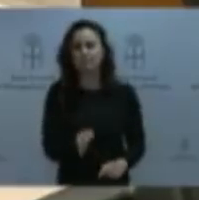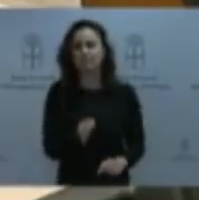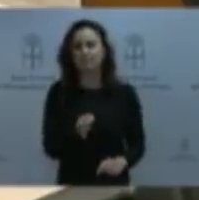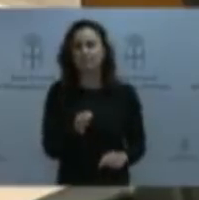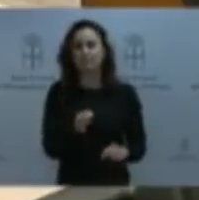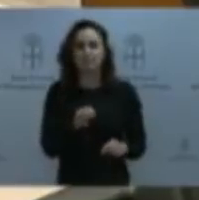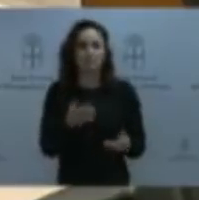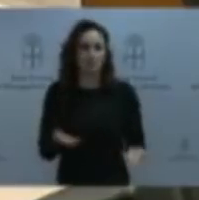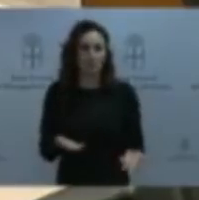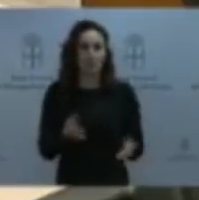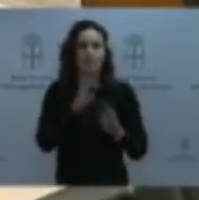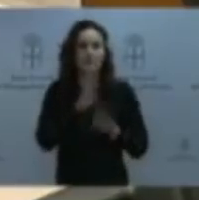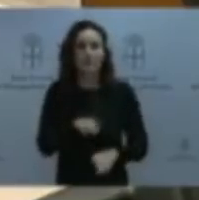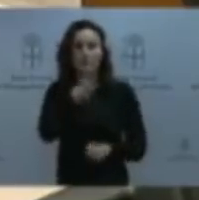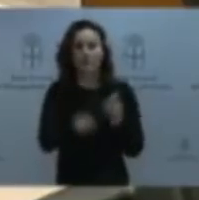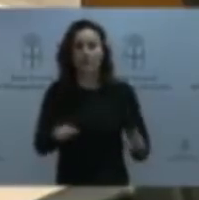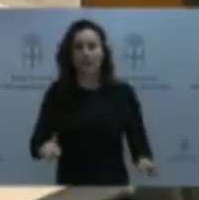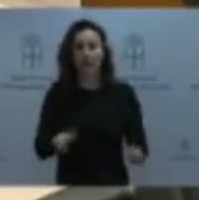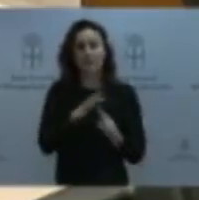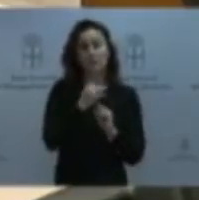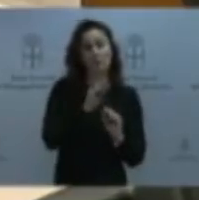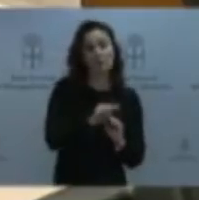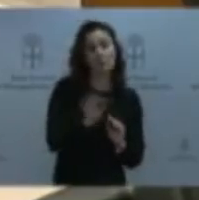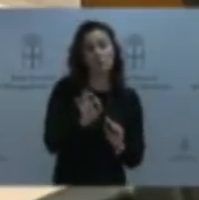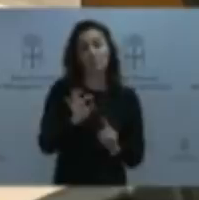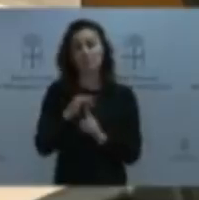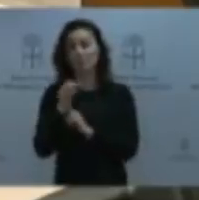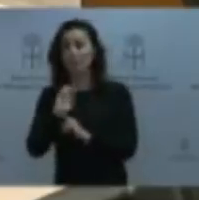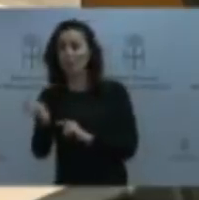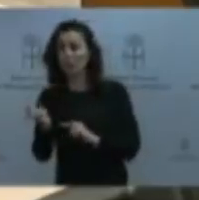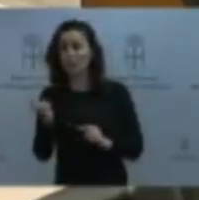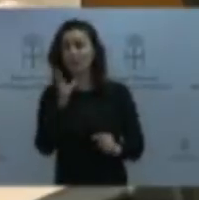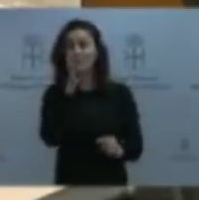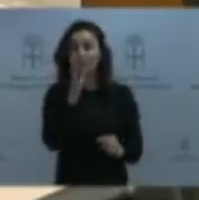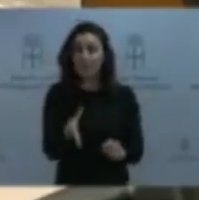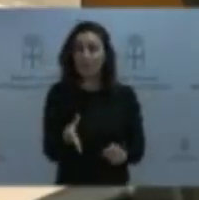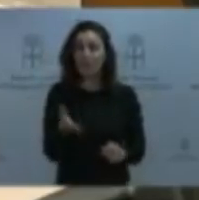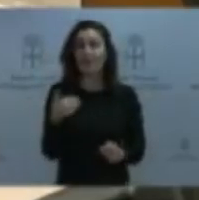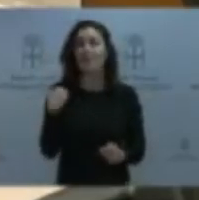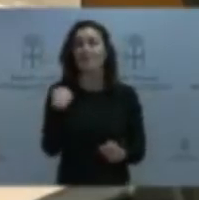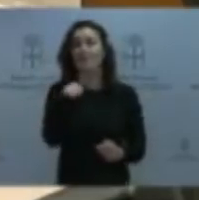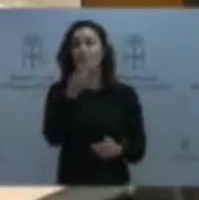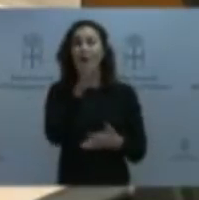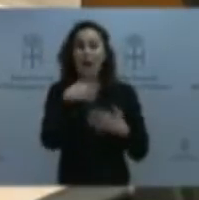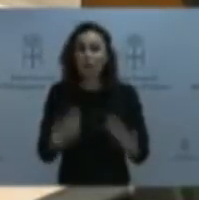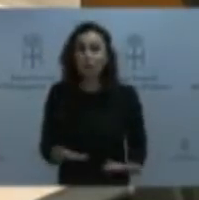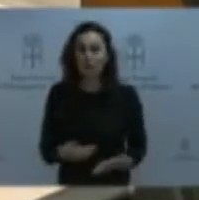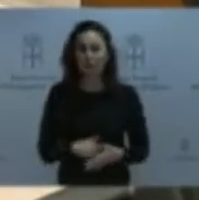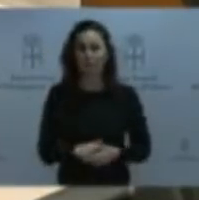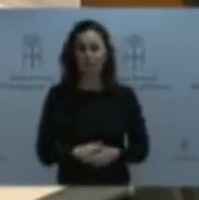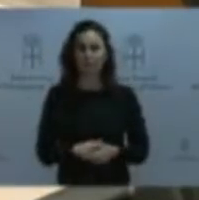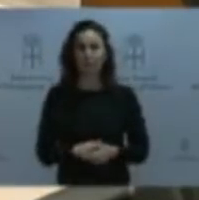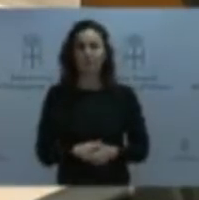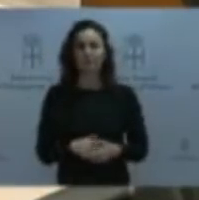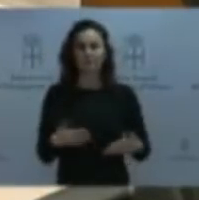otra, como antes decíamos, se encuentran en estos momentos. Naturalmente, pues a la mayor brevedad, una vez